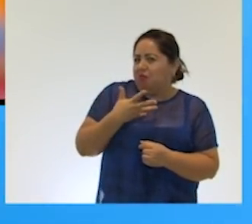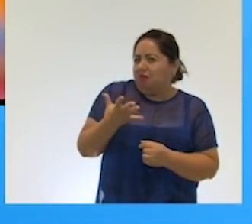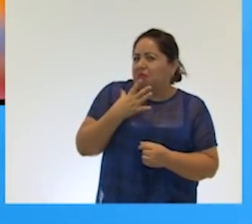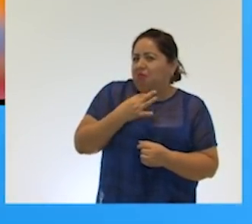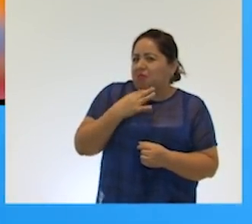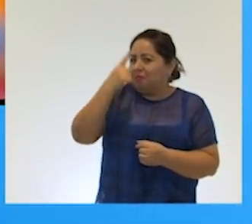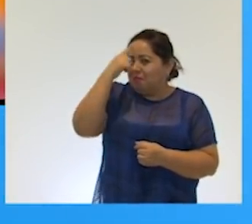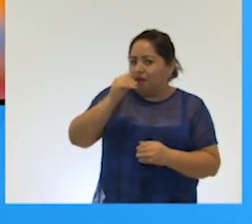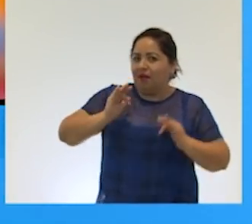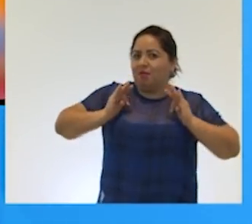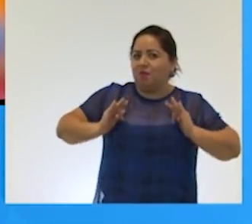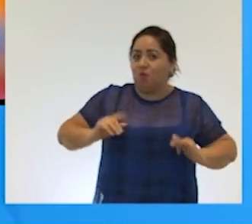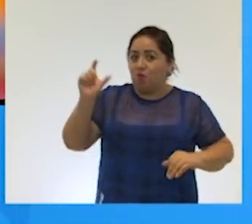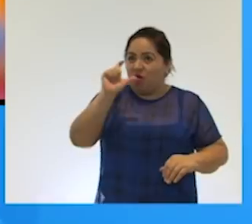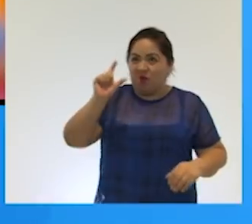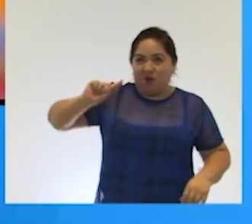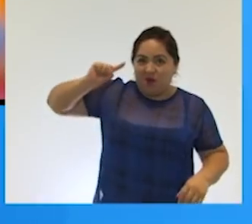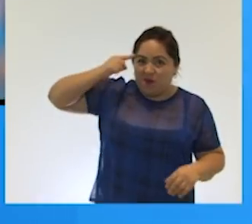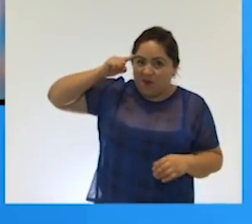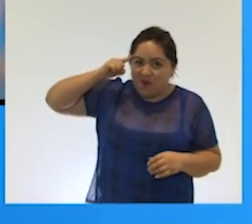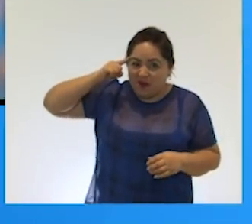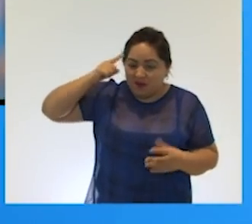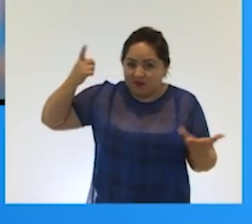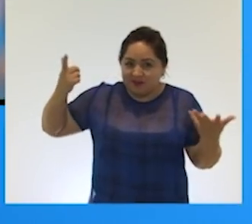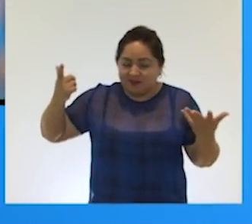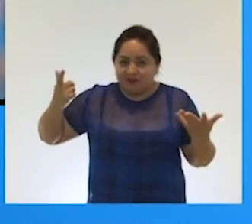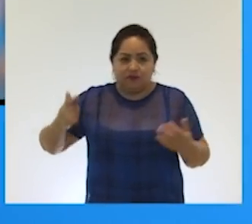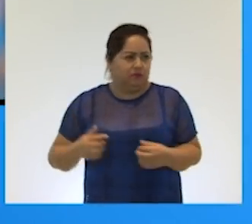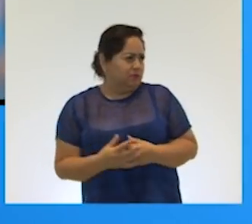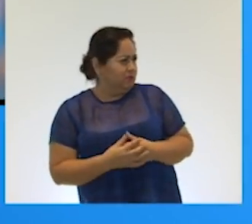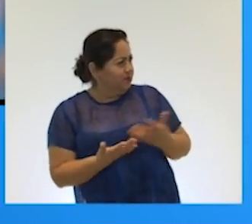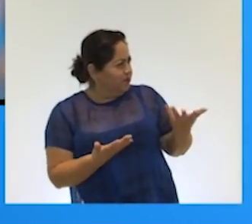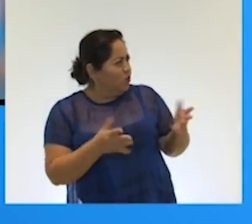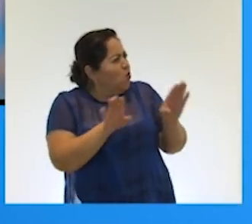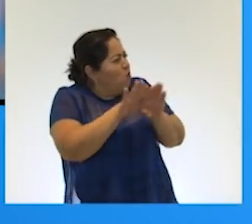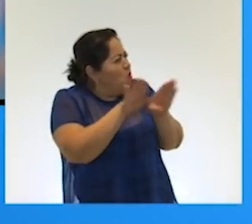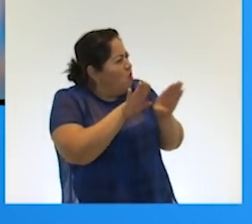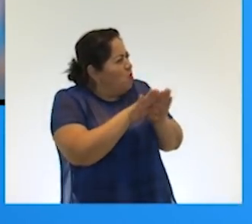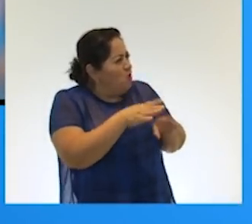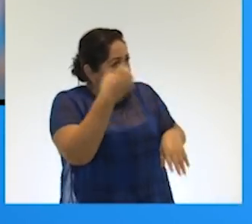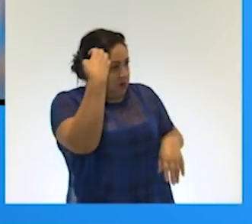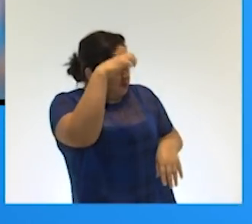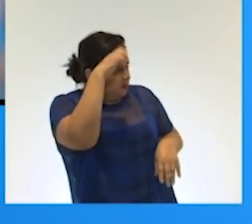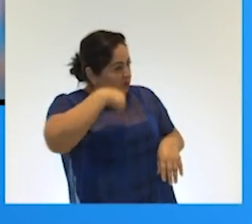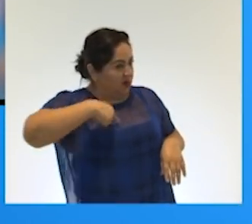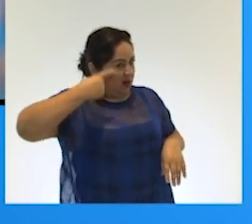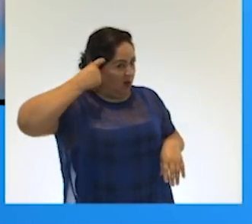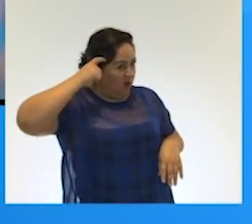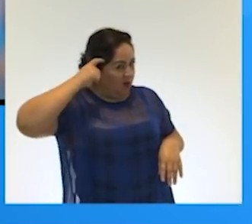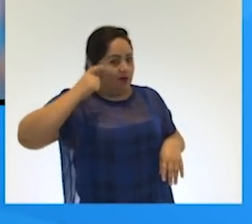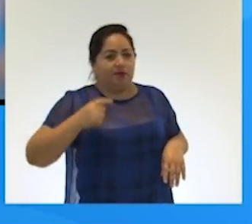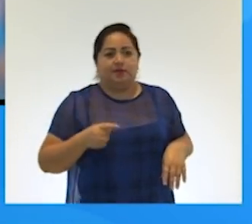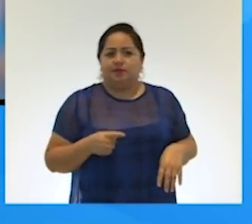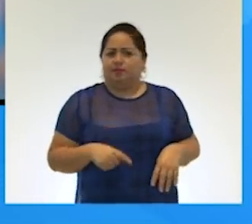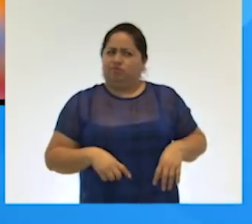para calmarnos cuando estamos enojados. ¿Eh? ¿Cómo que el experto en enojo?